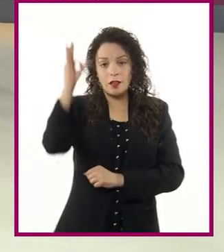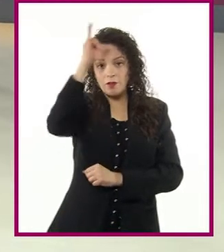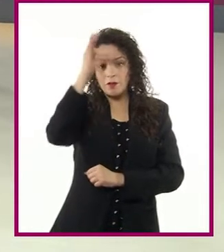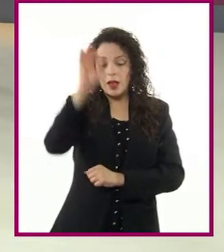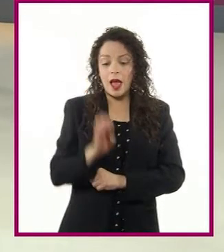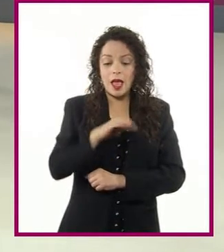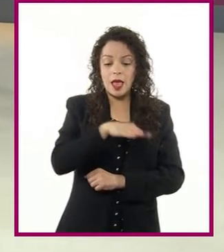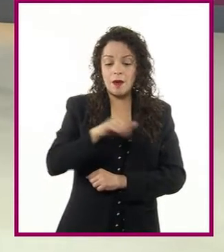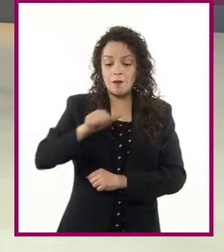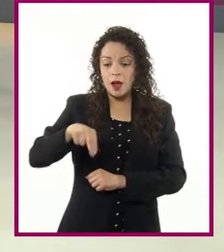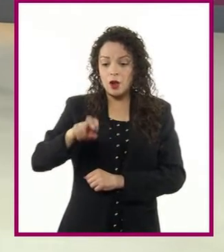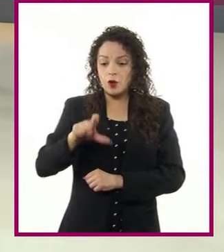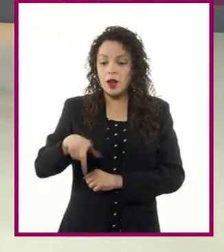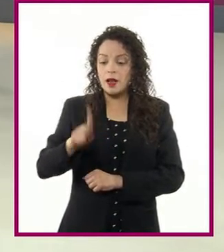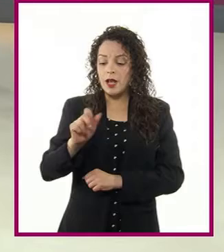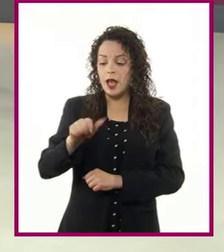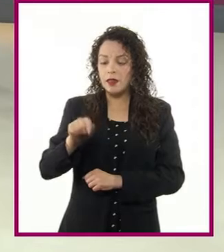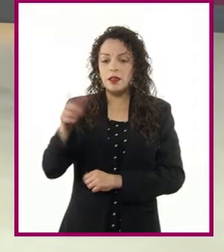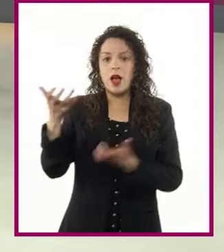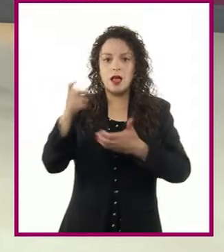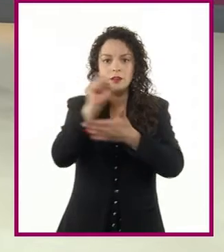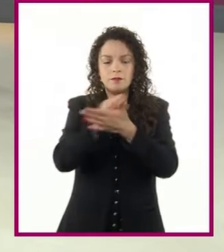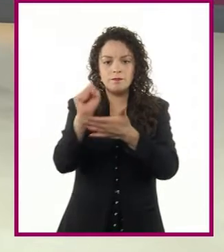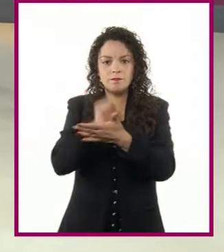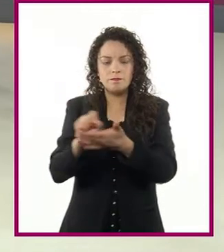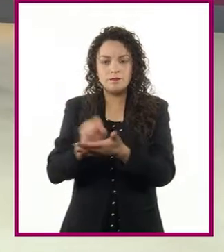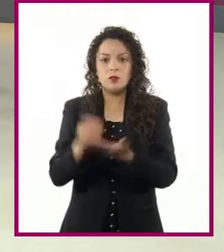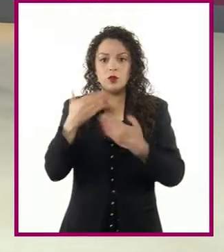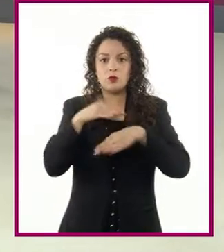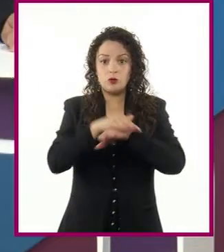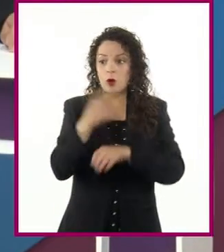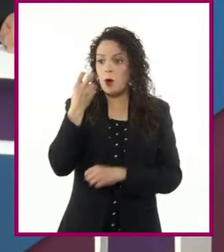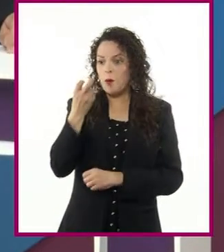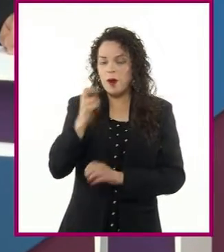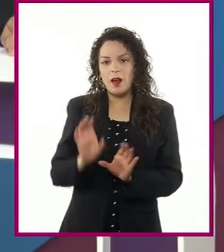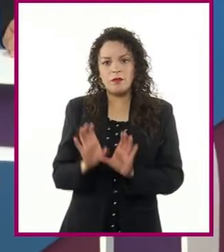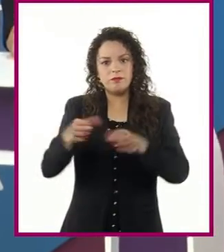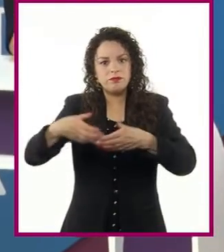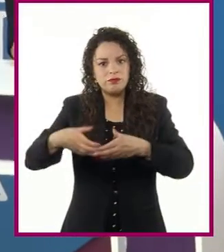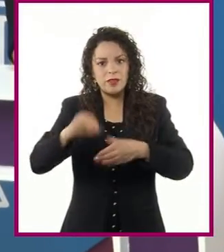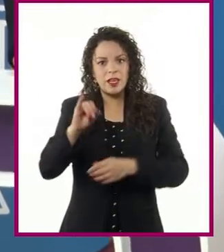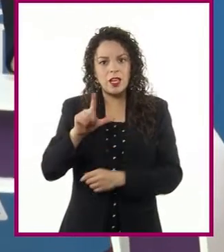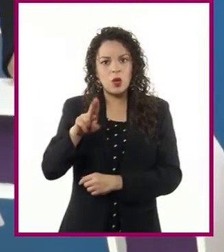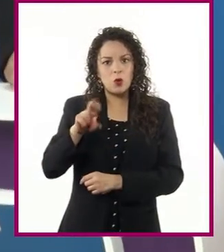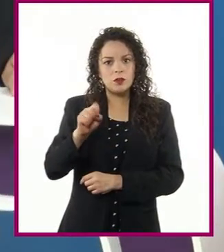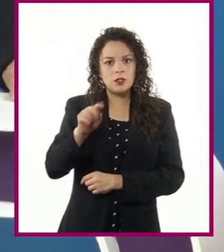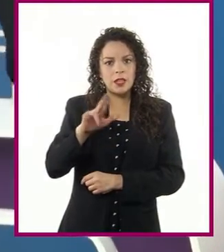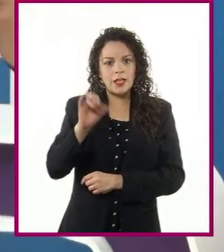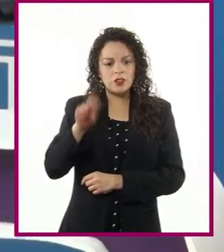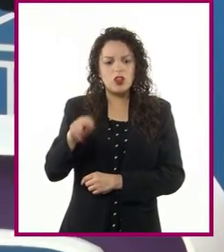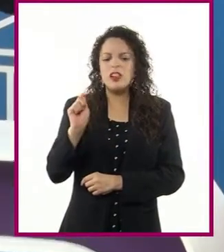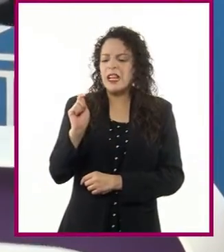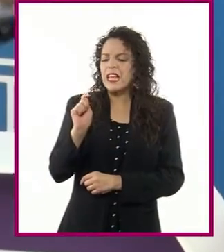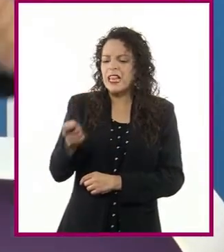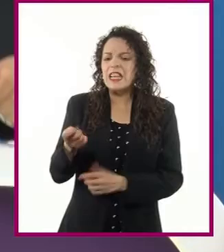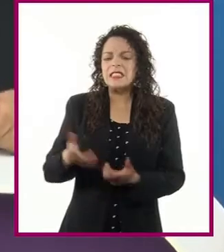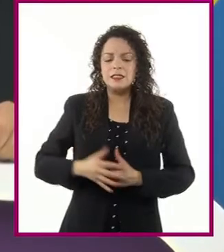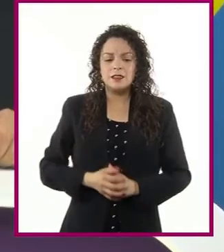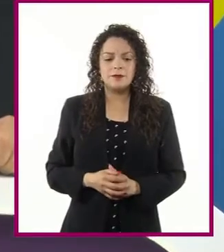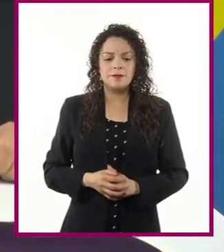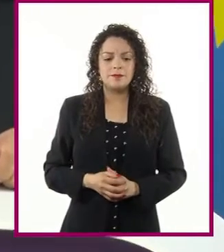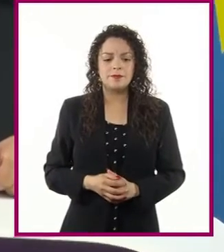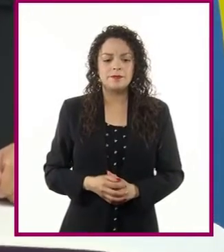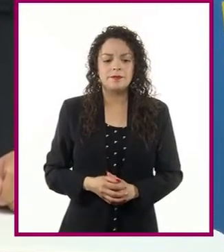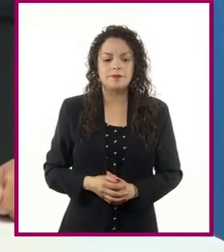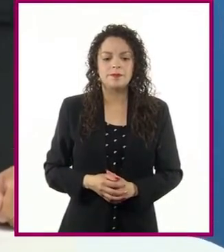Kant escribió lo siguiente acerca de la Ilustración. ¿Qué es la Ilustración? La